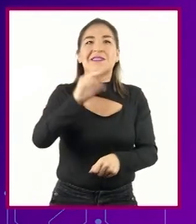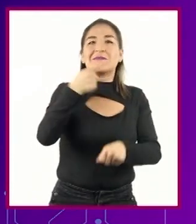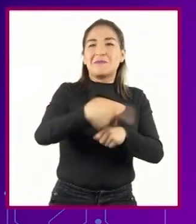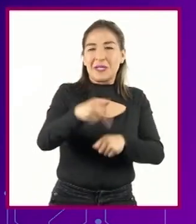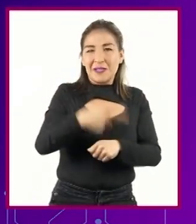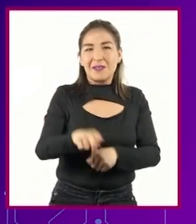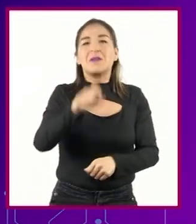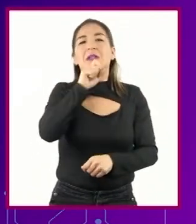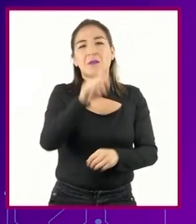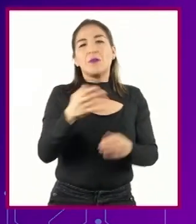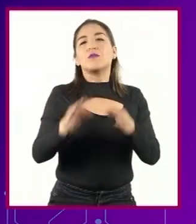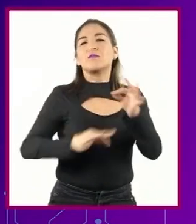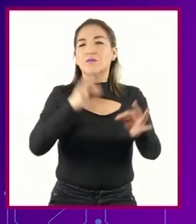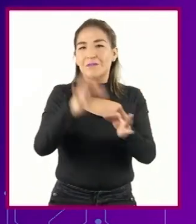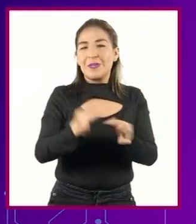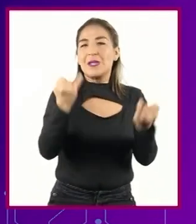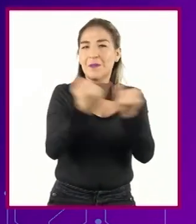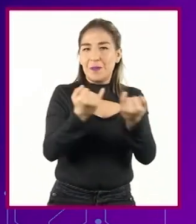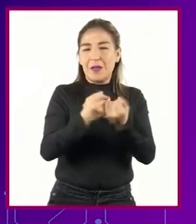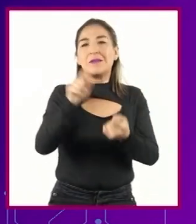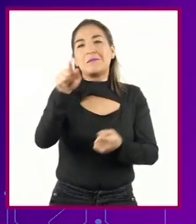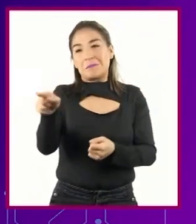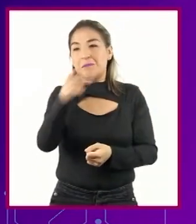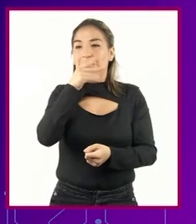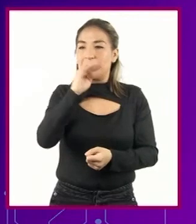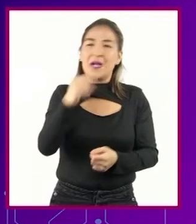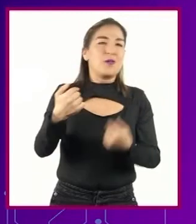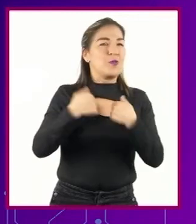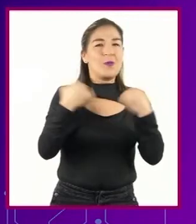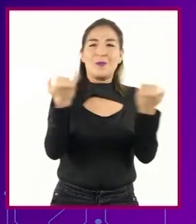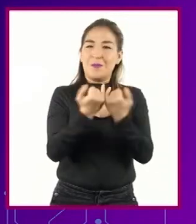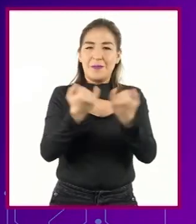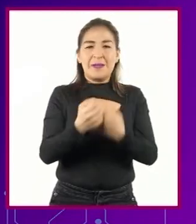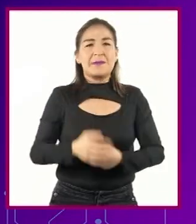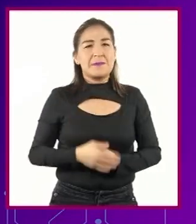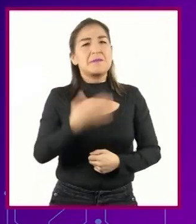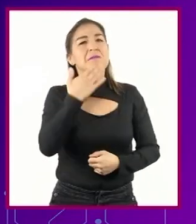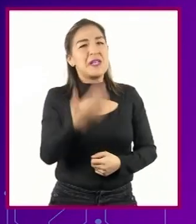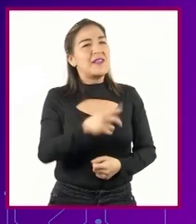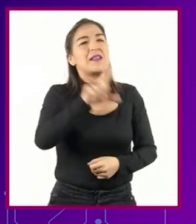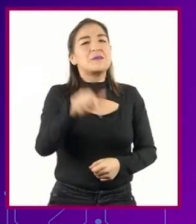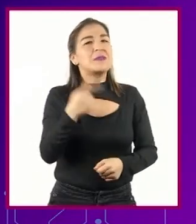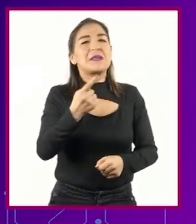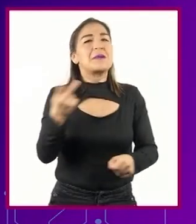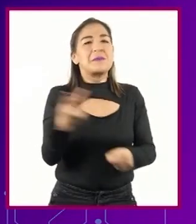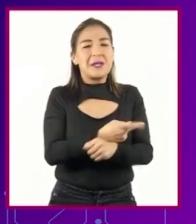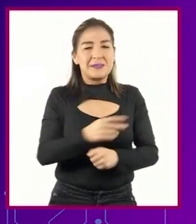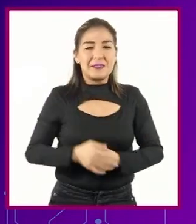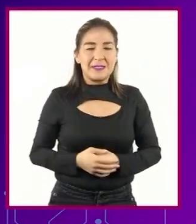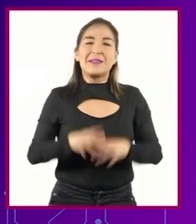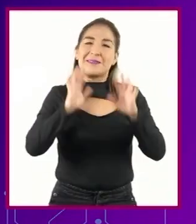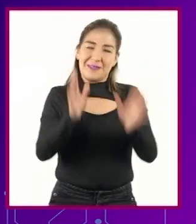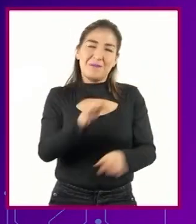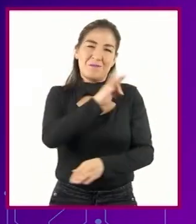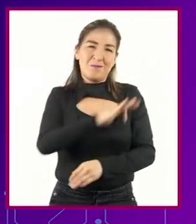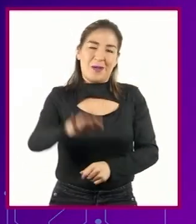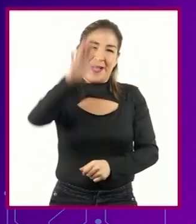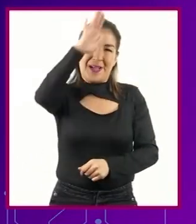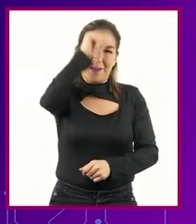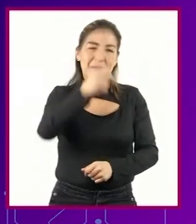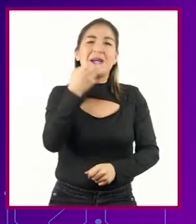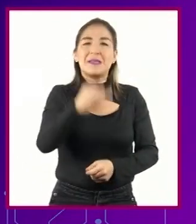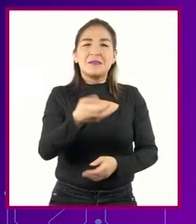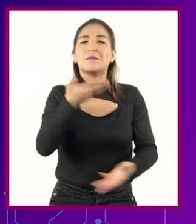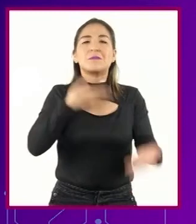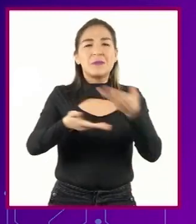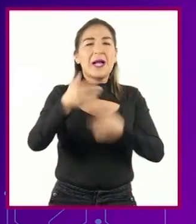los compromisos que debemos de cumplir tanto ellos como yo. Ok, ¿y luego qué pasó? Pues finalmente pudimos llegar a un acuerdo. Dijimos